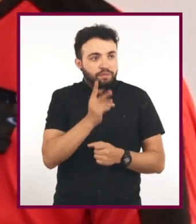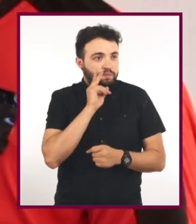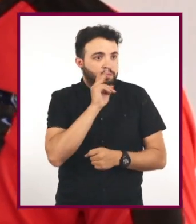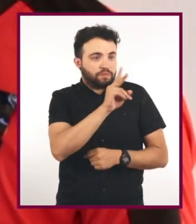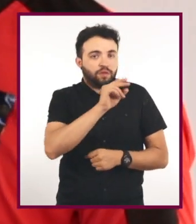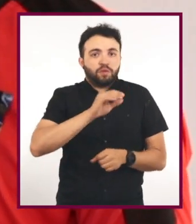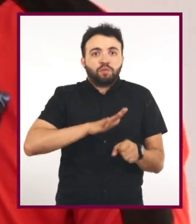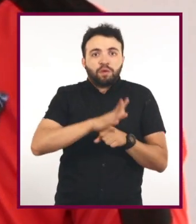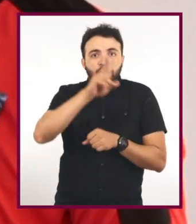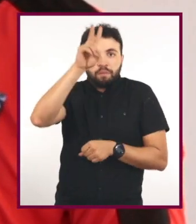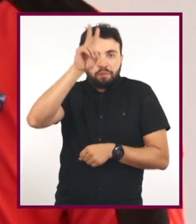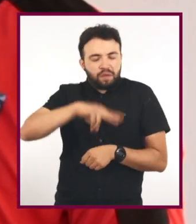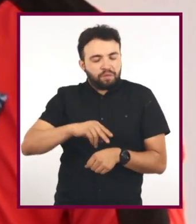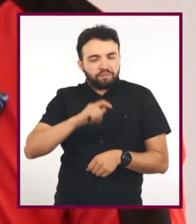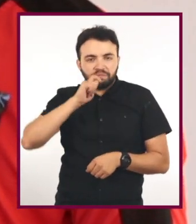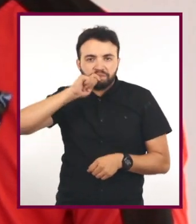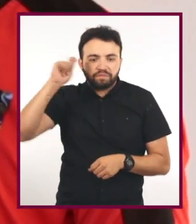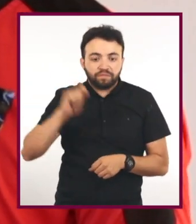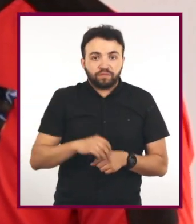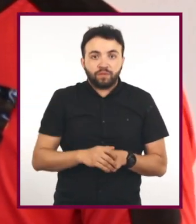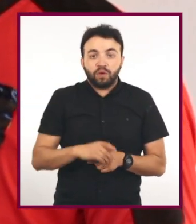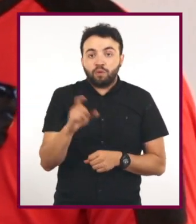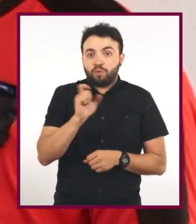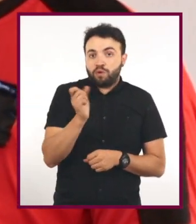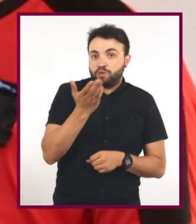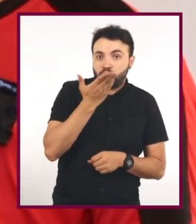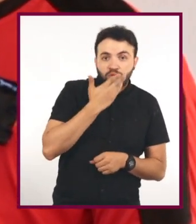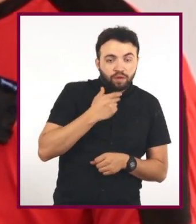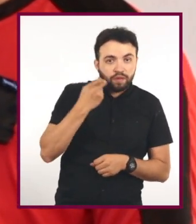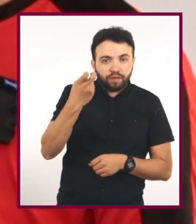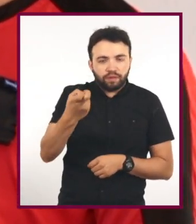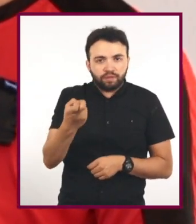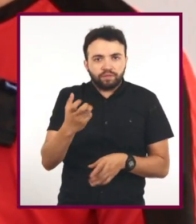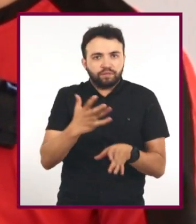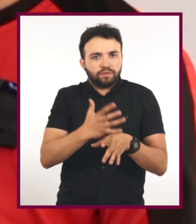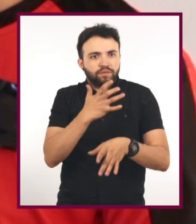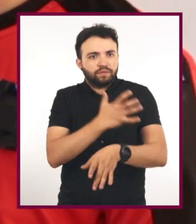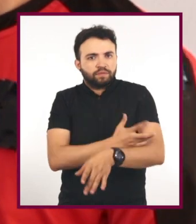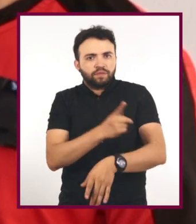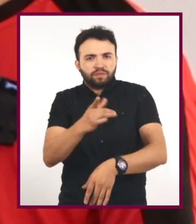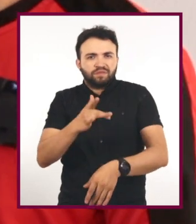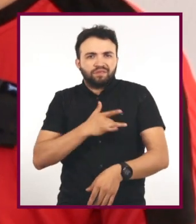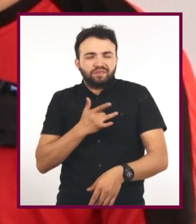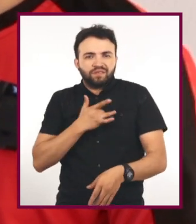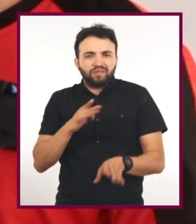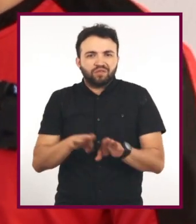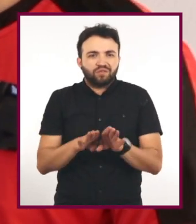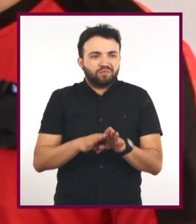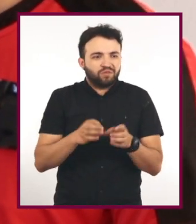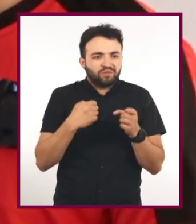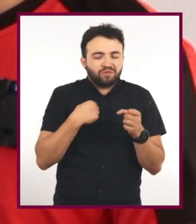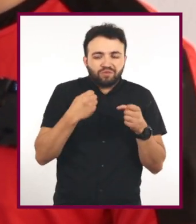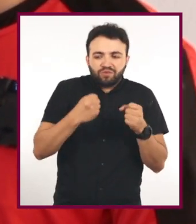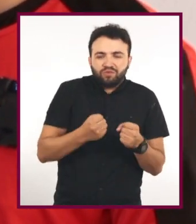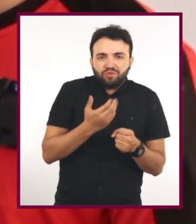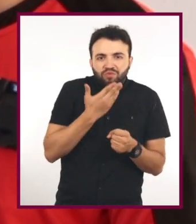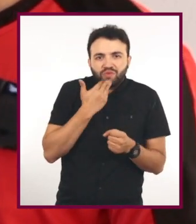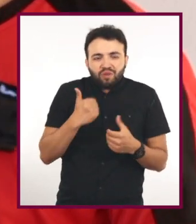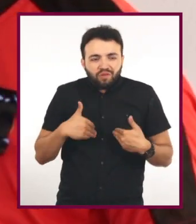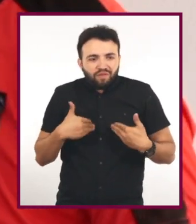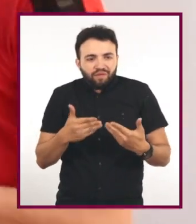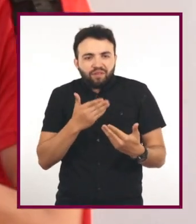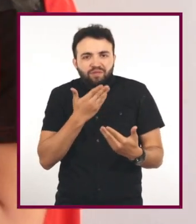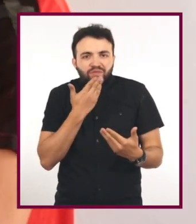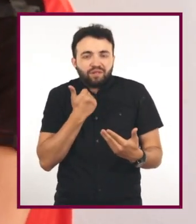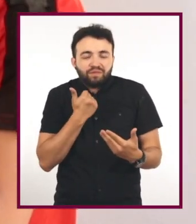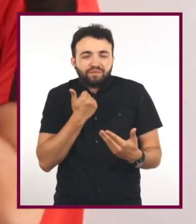Y cuando no es así, y en general con su compañía, sientes todo lo contrario, como inseguridad o desconfianza, ya sabes qué hay